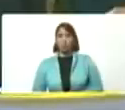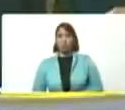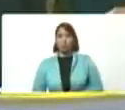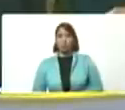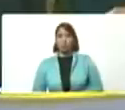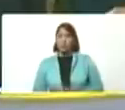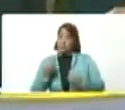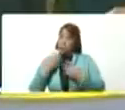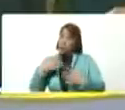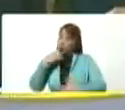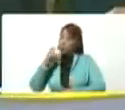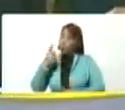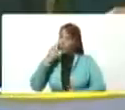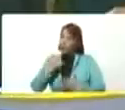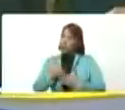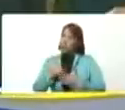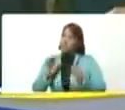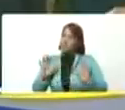Bueno, Maduro, fíjate.